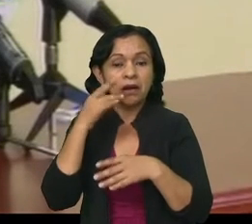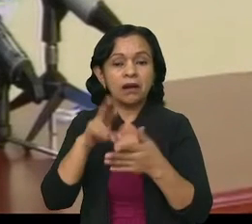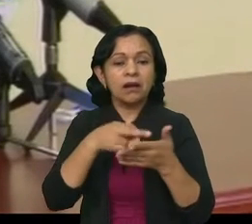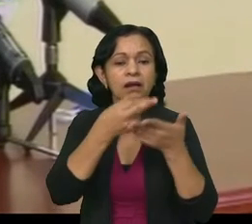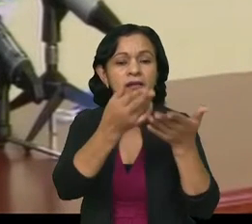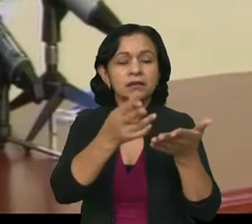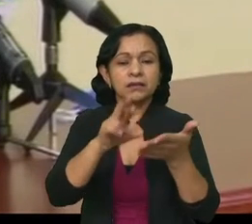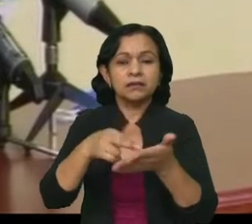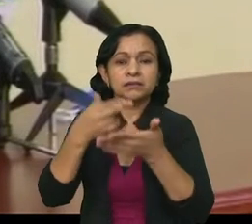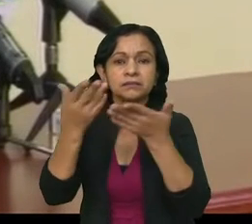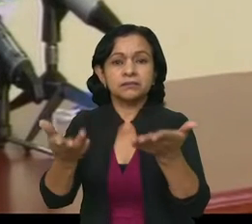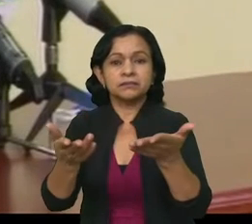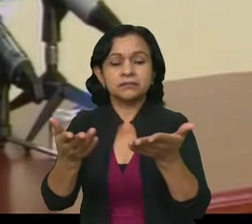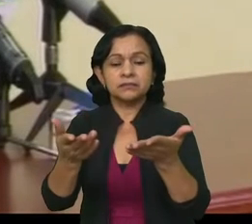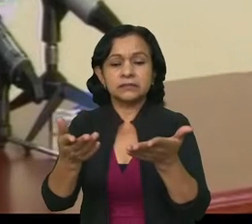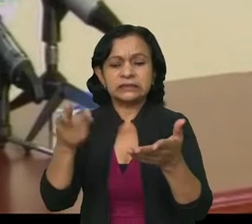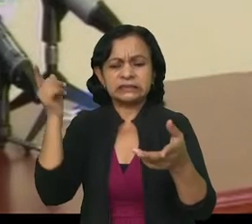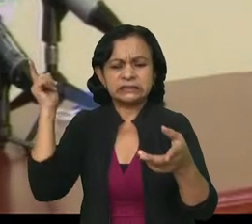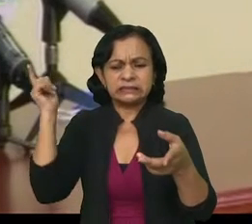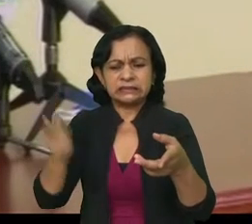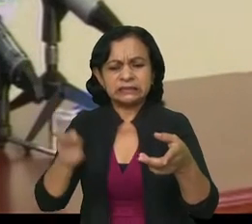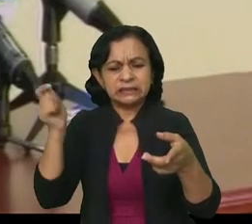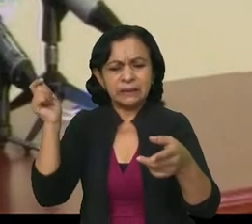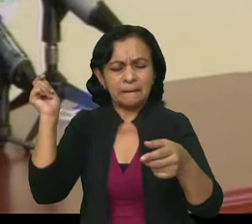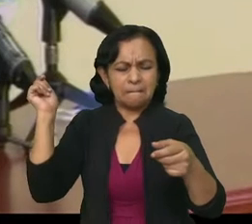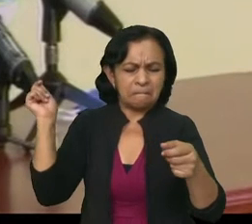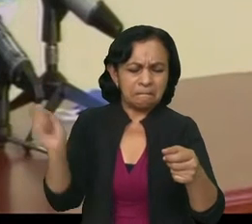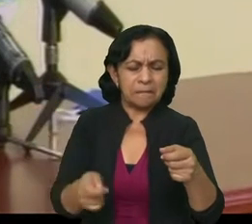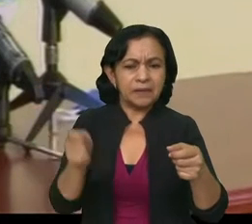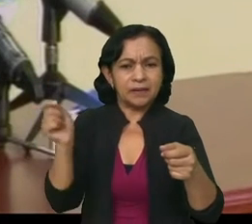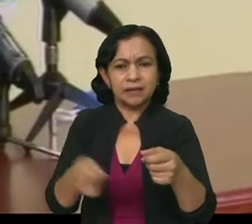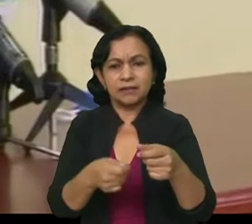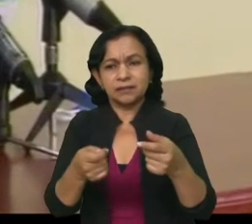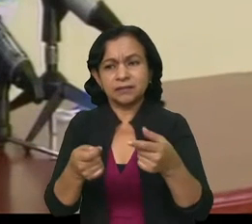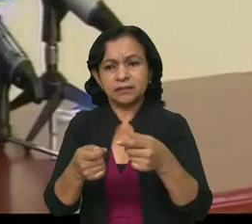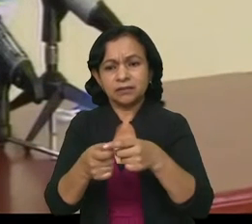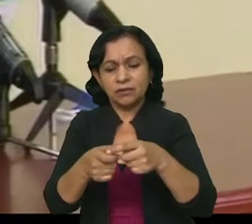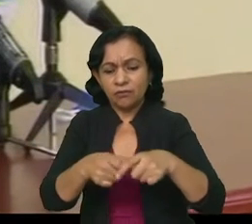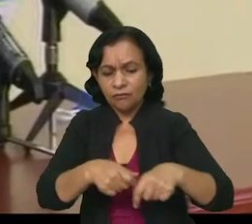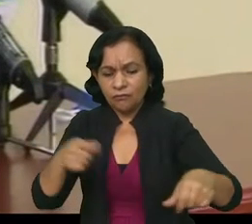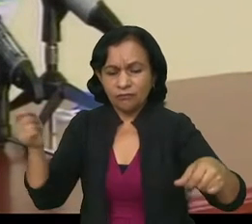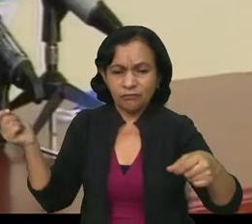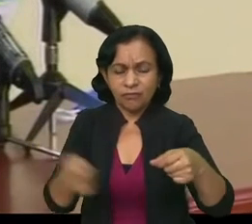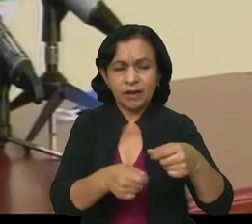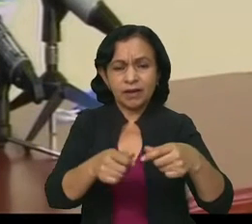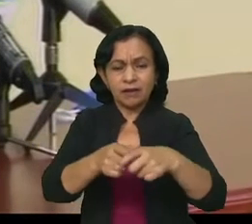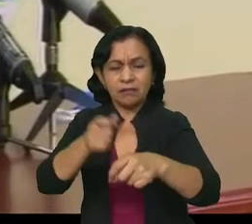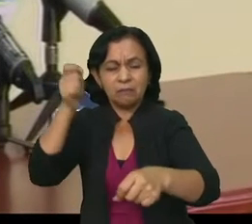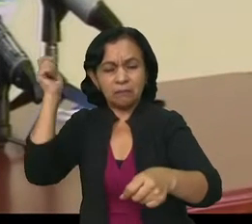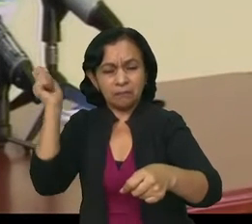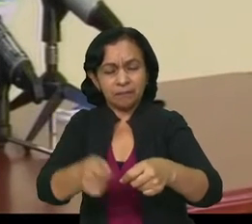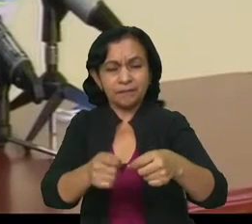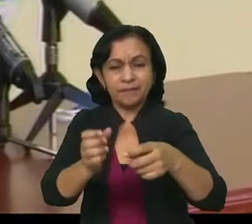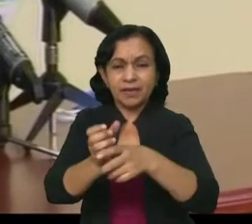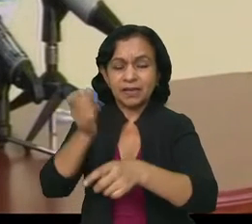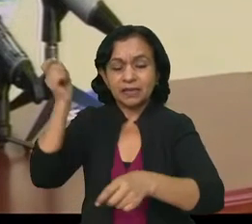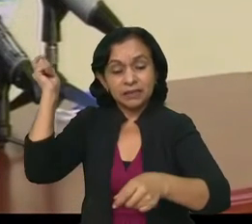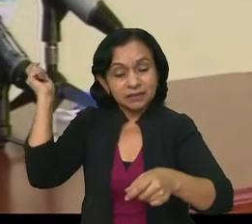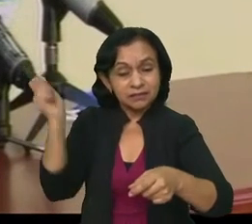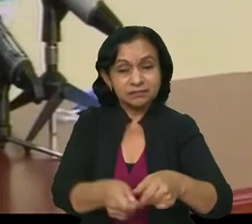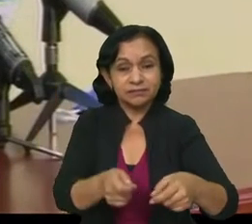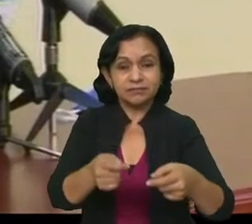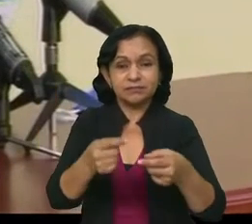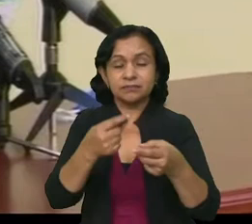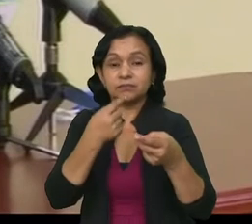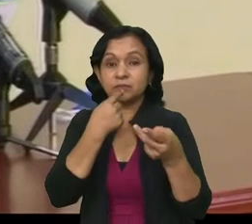regalando. Castigaban a la niñita físicamente, golpeándola con faja, varas de café y palos de escoba,